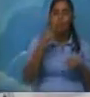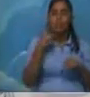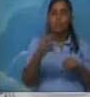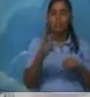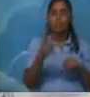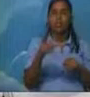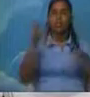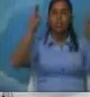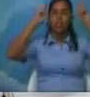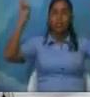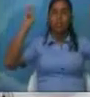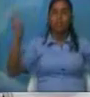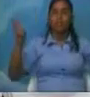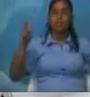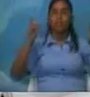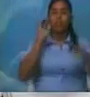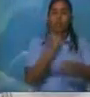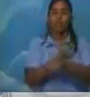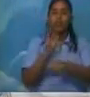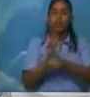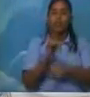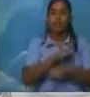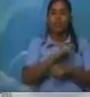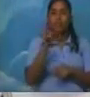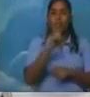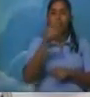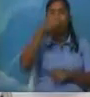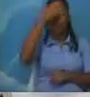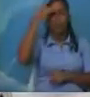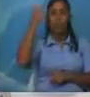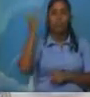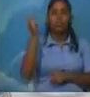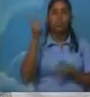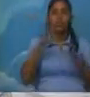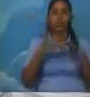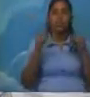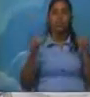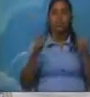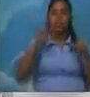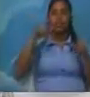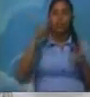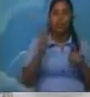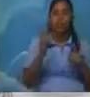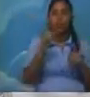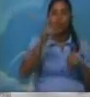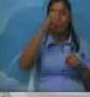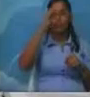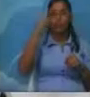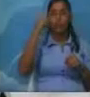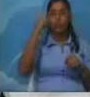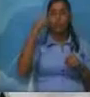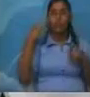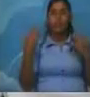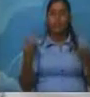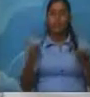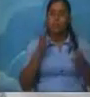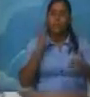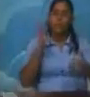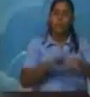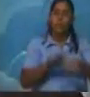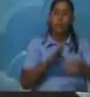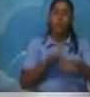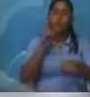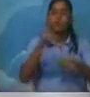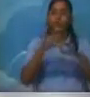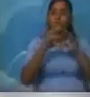través de Moisés le Dice cuídate de no olvidarte de Jehová tu Dios para qué para cumplir